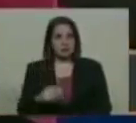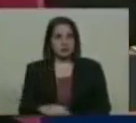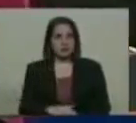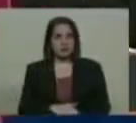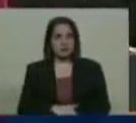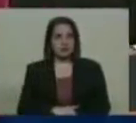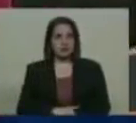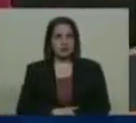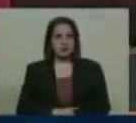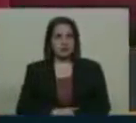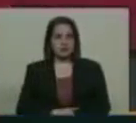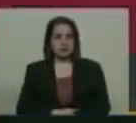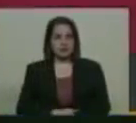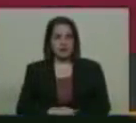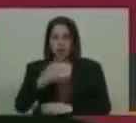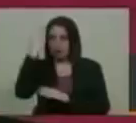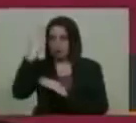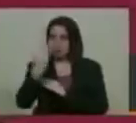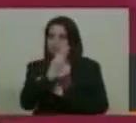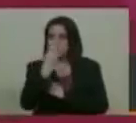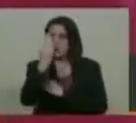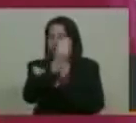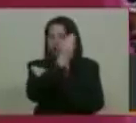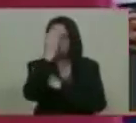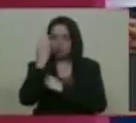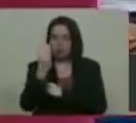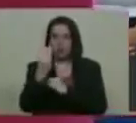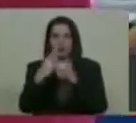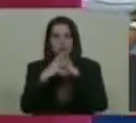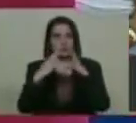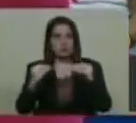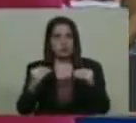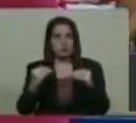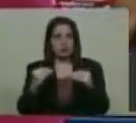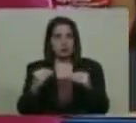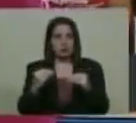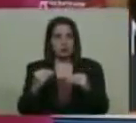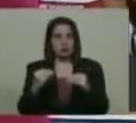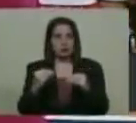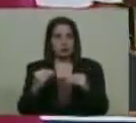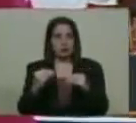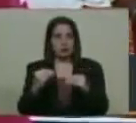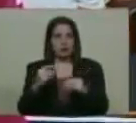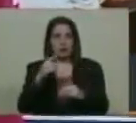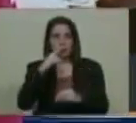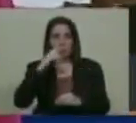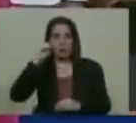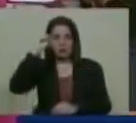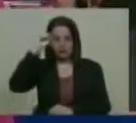protección para tener la gran victoria de este año. Tachonchon, Nicolás. Ptijo,